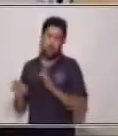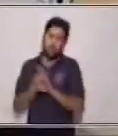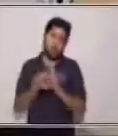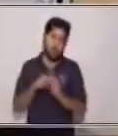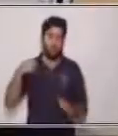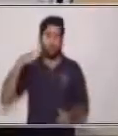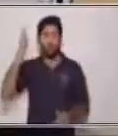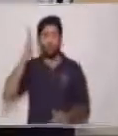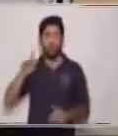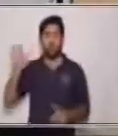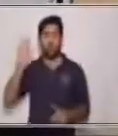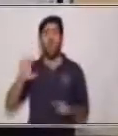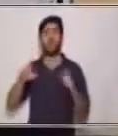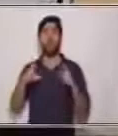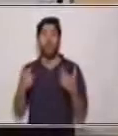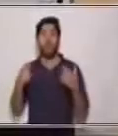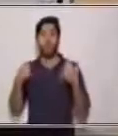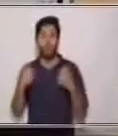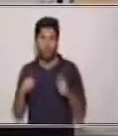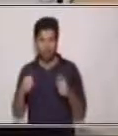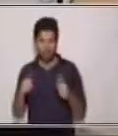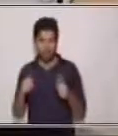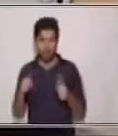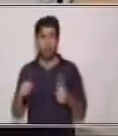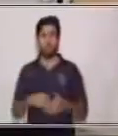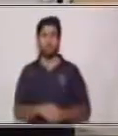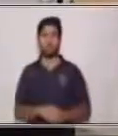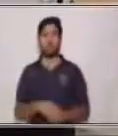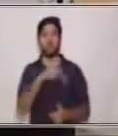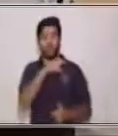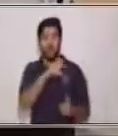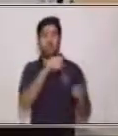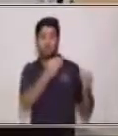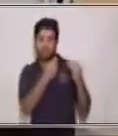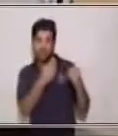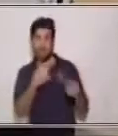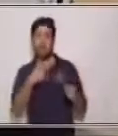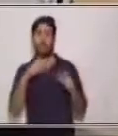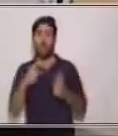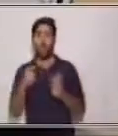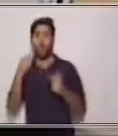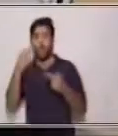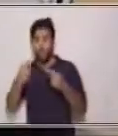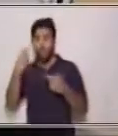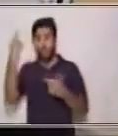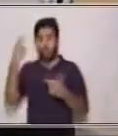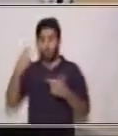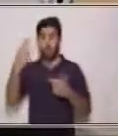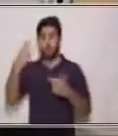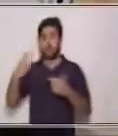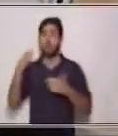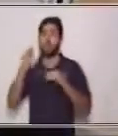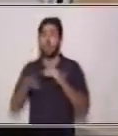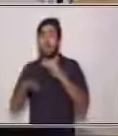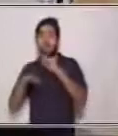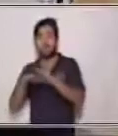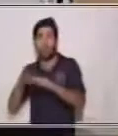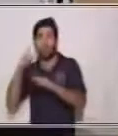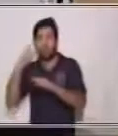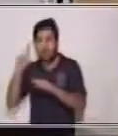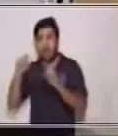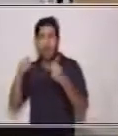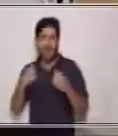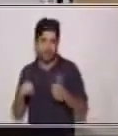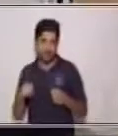es un seguimiento de instrucciones y los textos instructivos corresponden a estas pautas que nos dan. Los